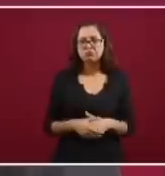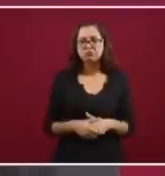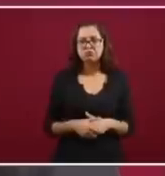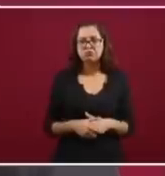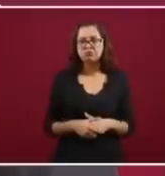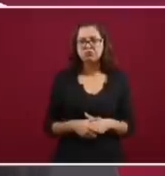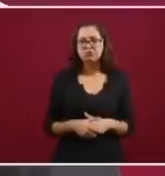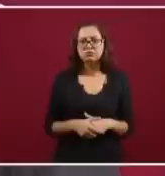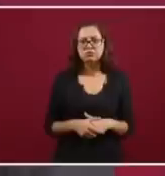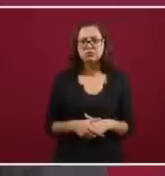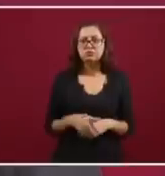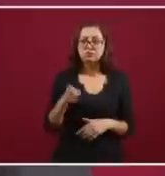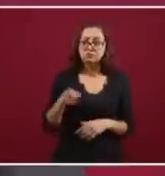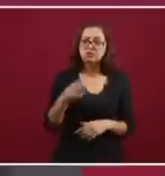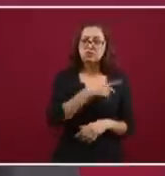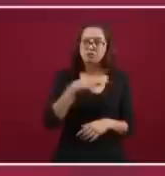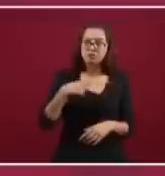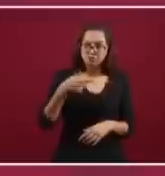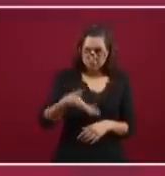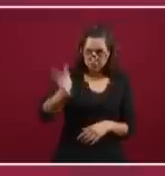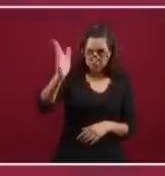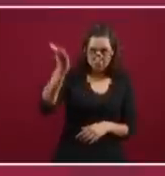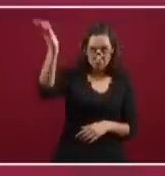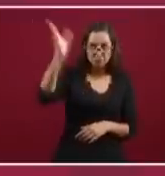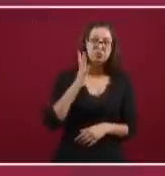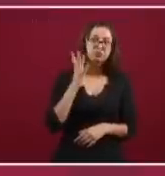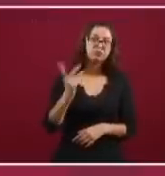Es en la Cámara de Diputados.